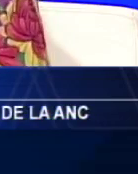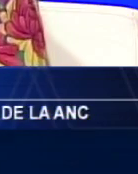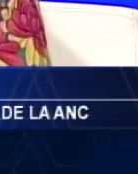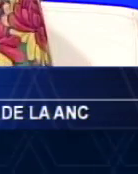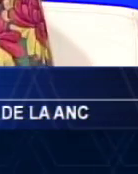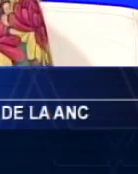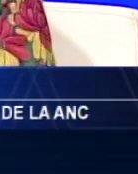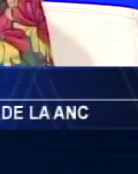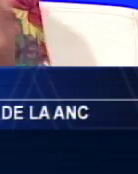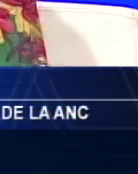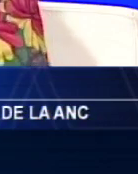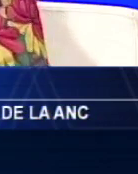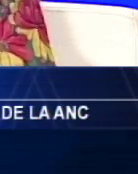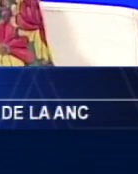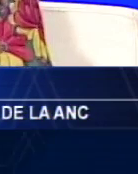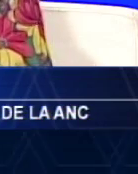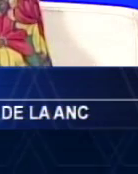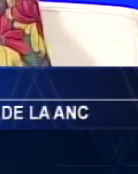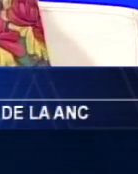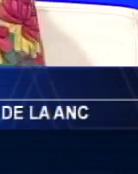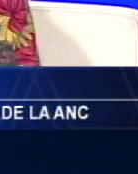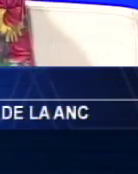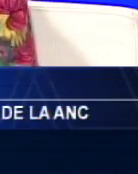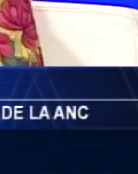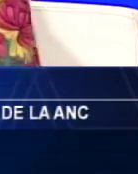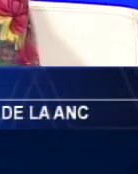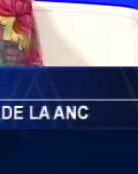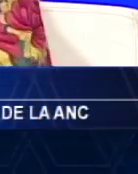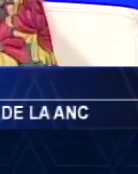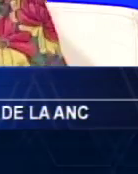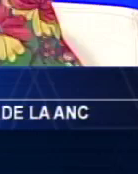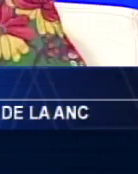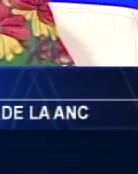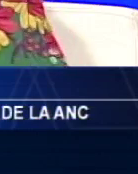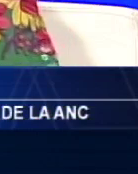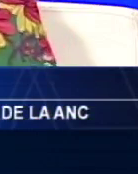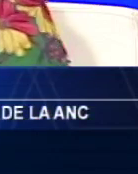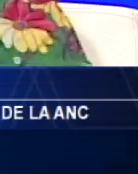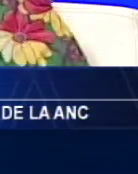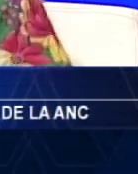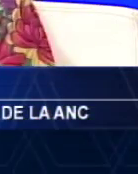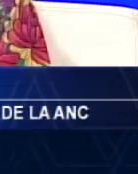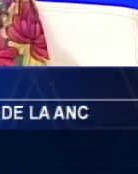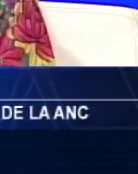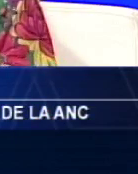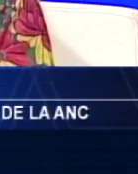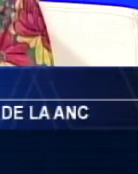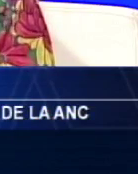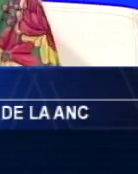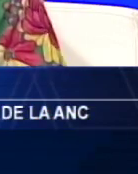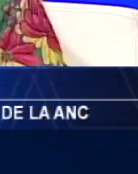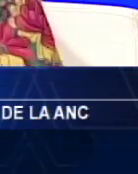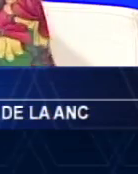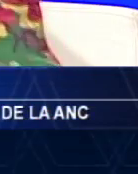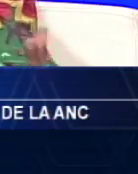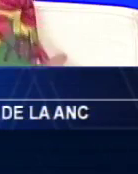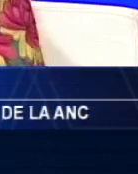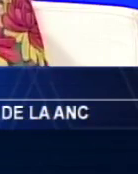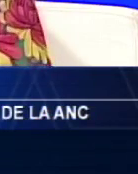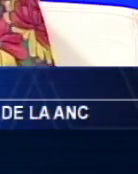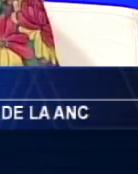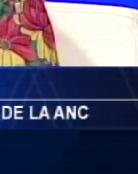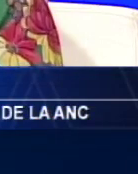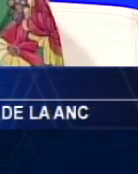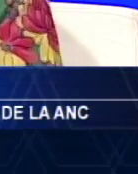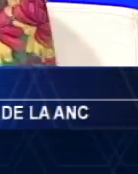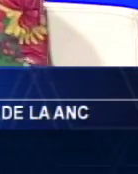esa victoria. Bueno, tiene que rendirle cuentas al país. Ya realmente ahorita para mí son inexistentes, pero no sé ni cuánto les